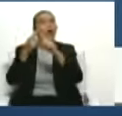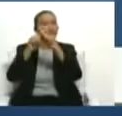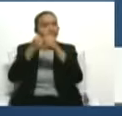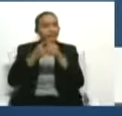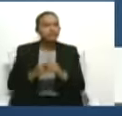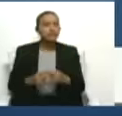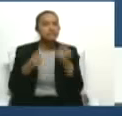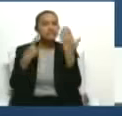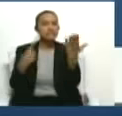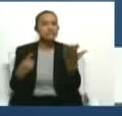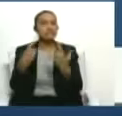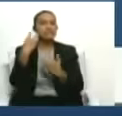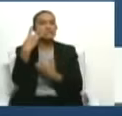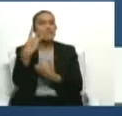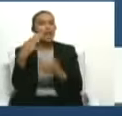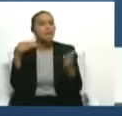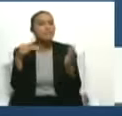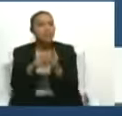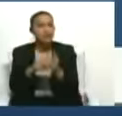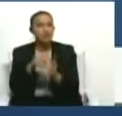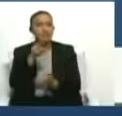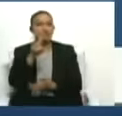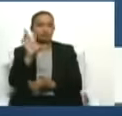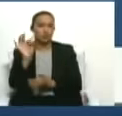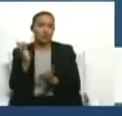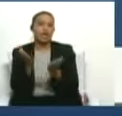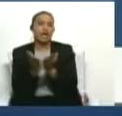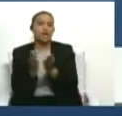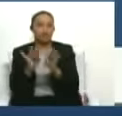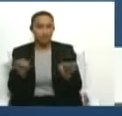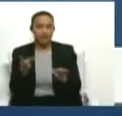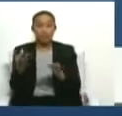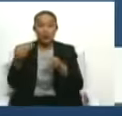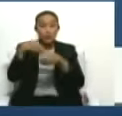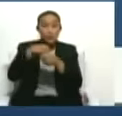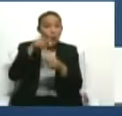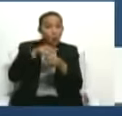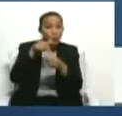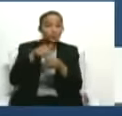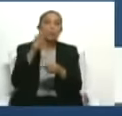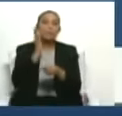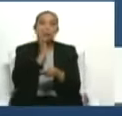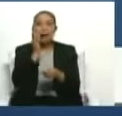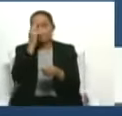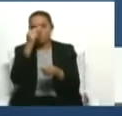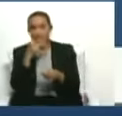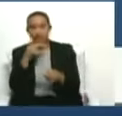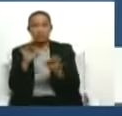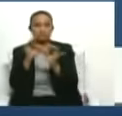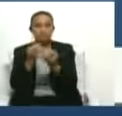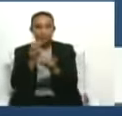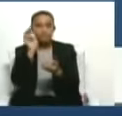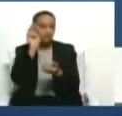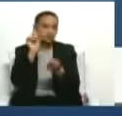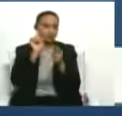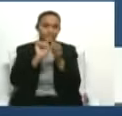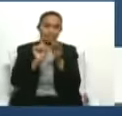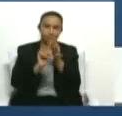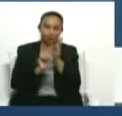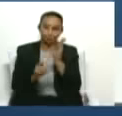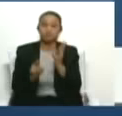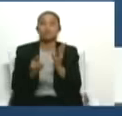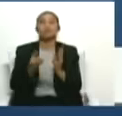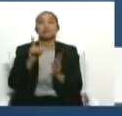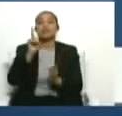73.952 estudiantes, docentes, padres, madres y representantes, puesto que sabemos que el acoso escolar, conocido como bullying, es